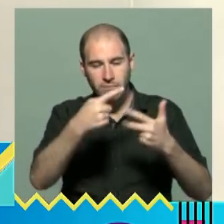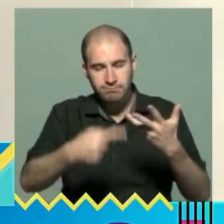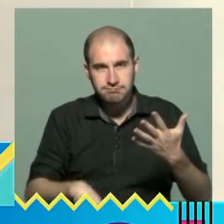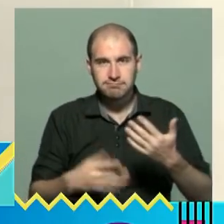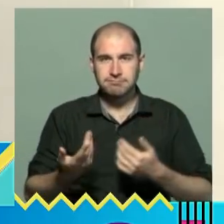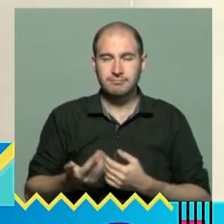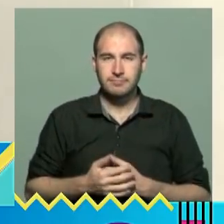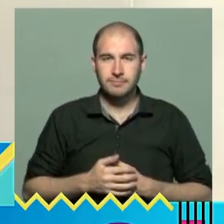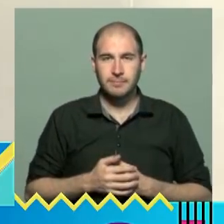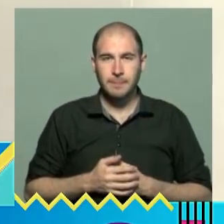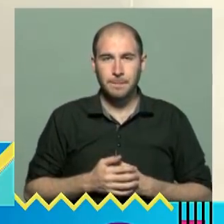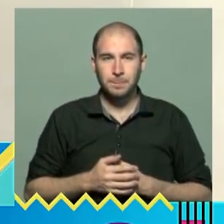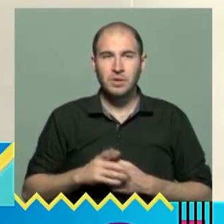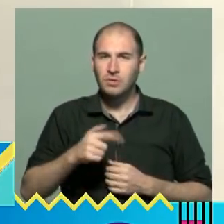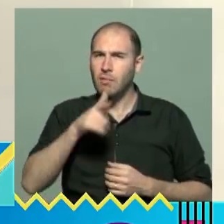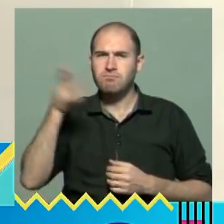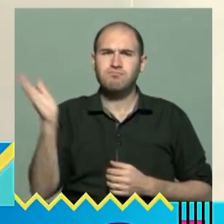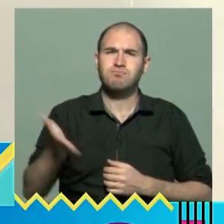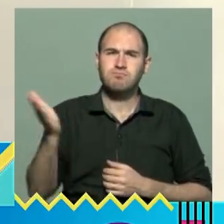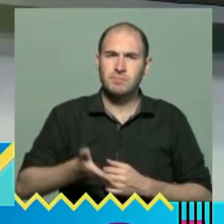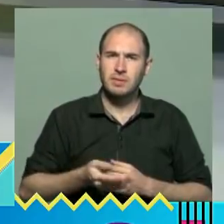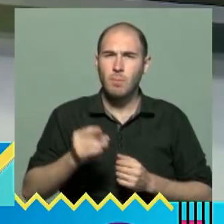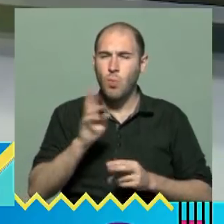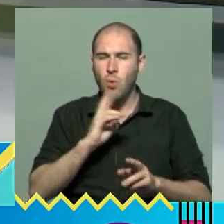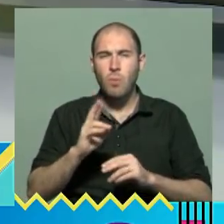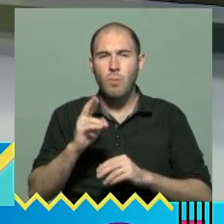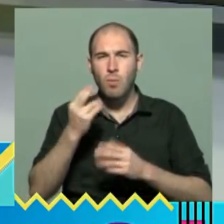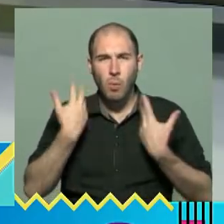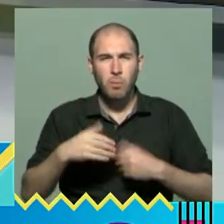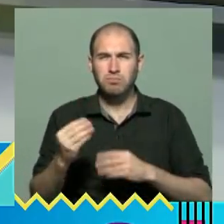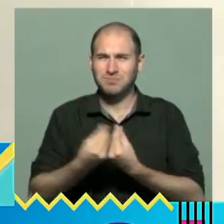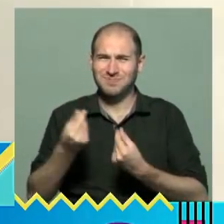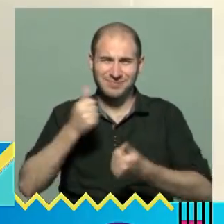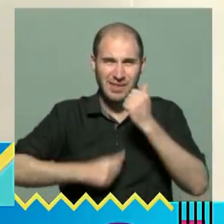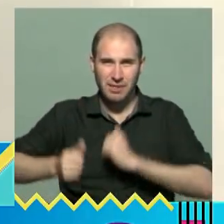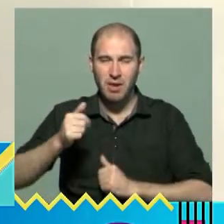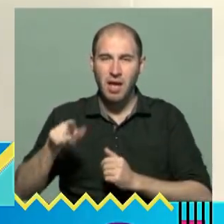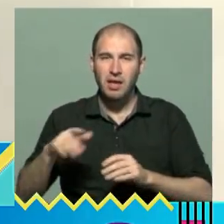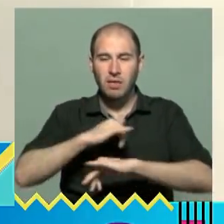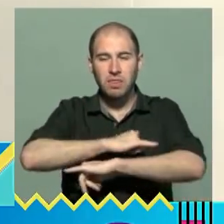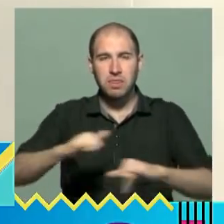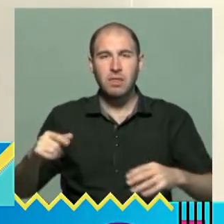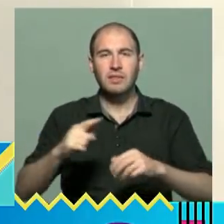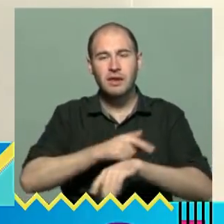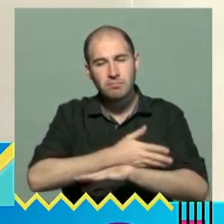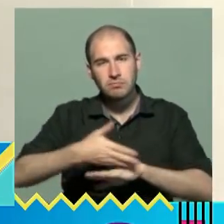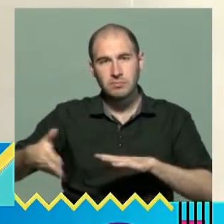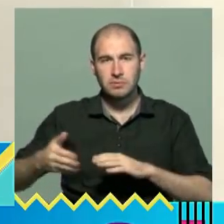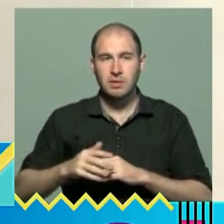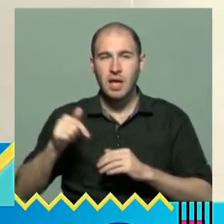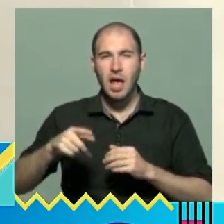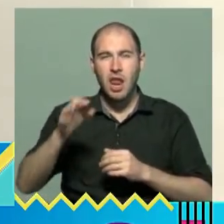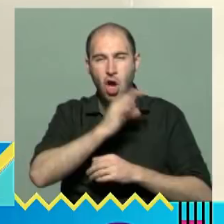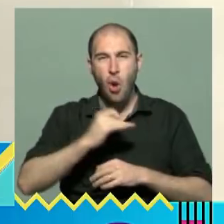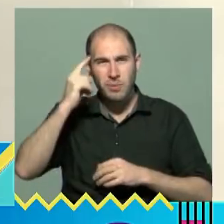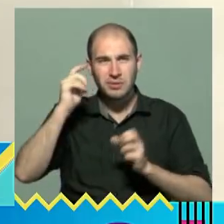formas, nos han condenado y sí han dañado muchísimo a nuestro cuerpo, y eso es lo que se ha propagado en el tiempo, y por eso existe una